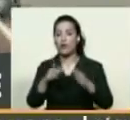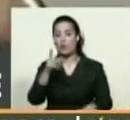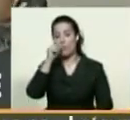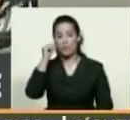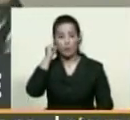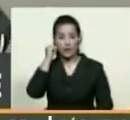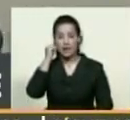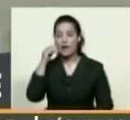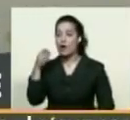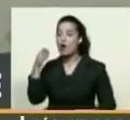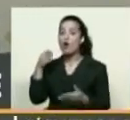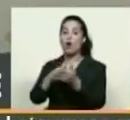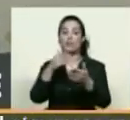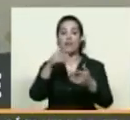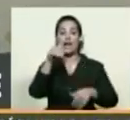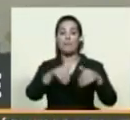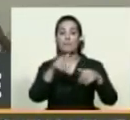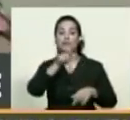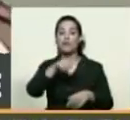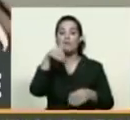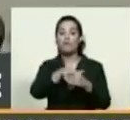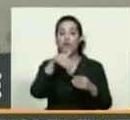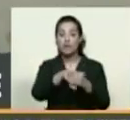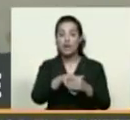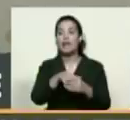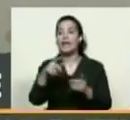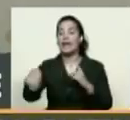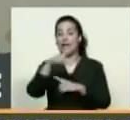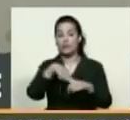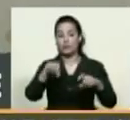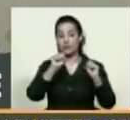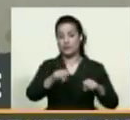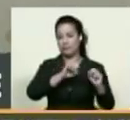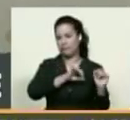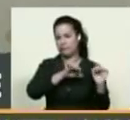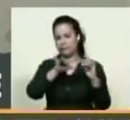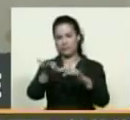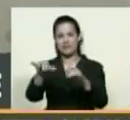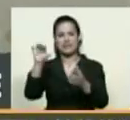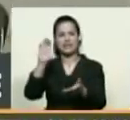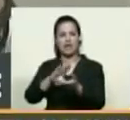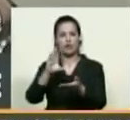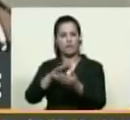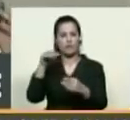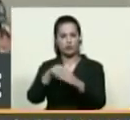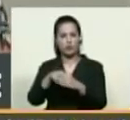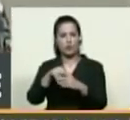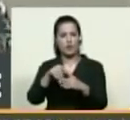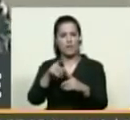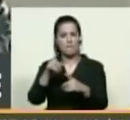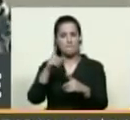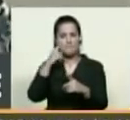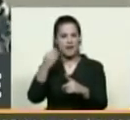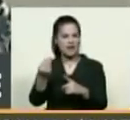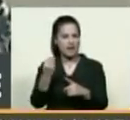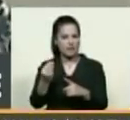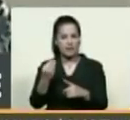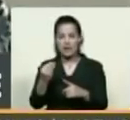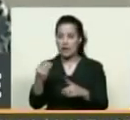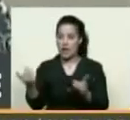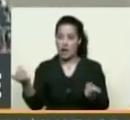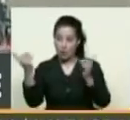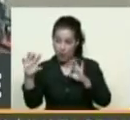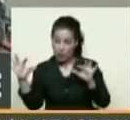funcionarias, contra electores y electoras que se desplazaron a sus centros de votación para, en colaboración con nuestros